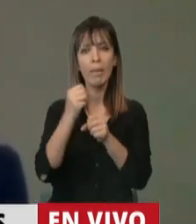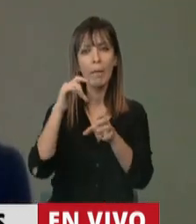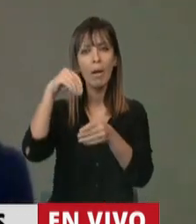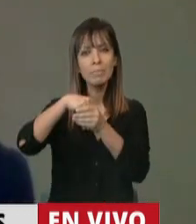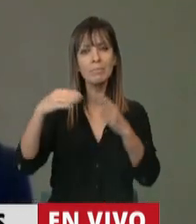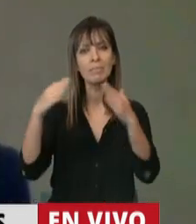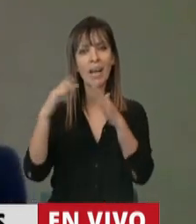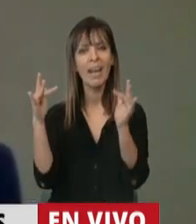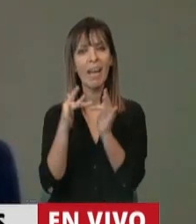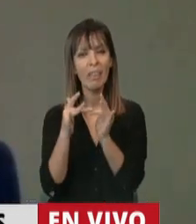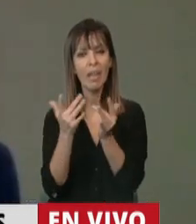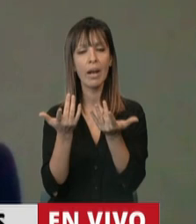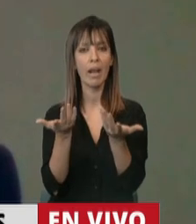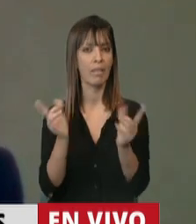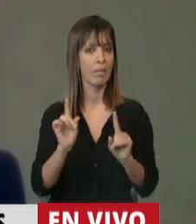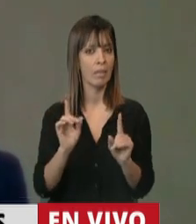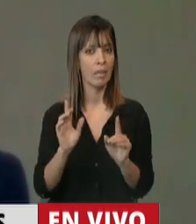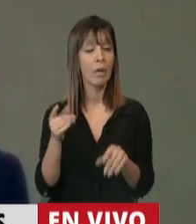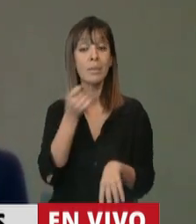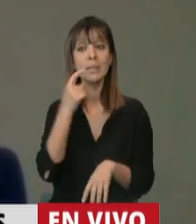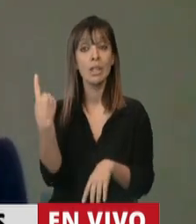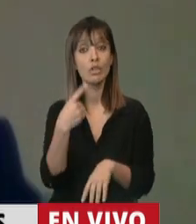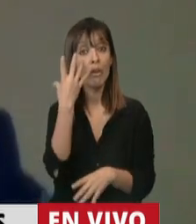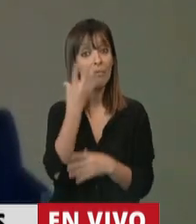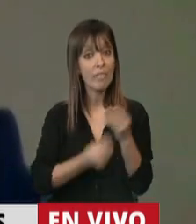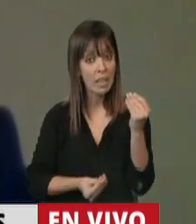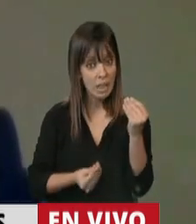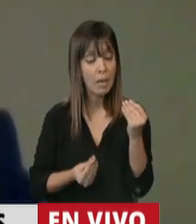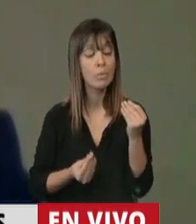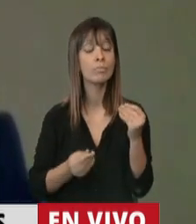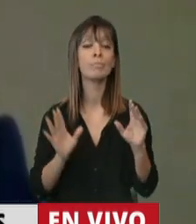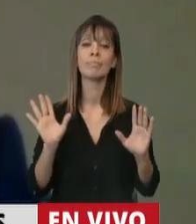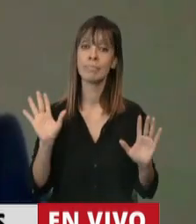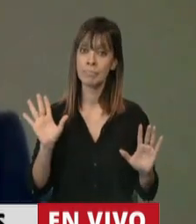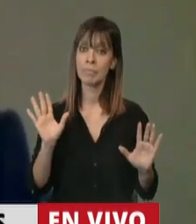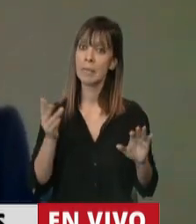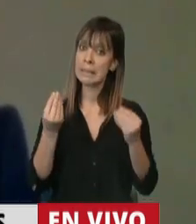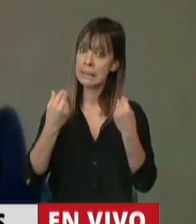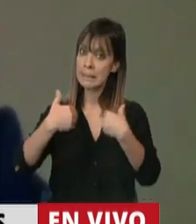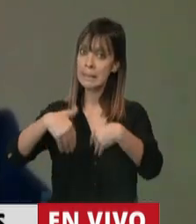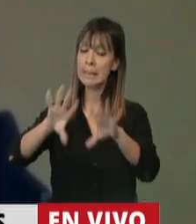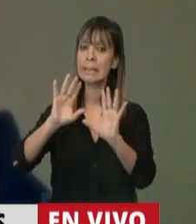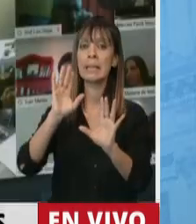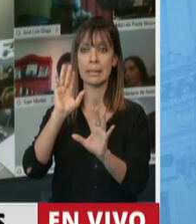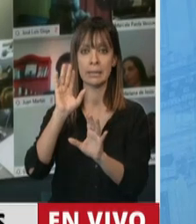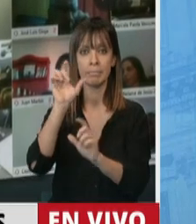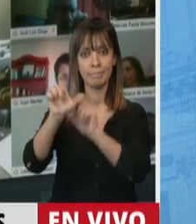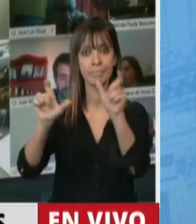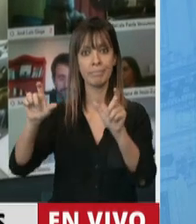porque si no lo hacemos de manera correcta, vamos a dejar un número importante de